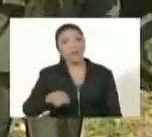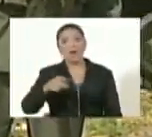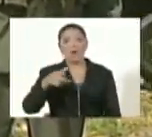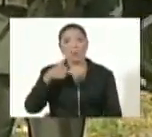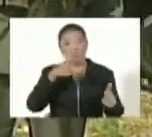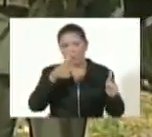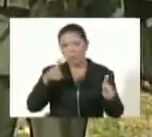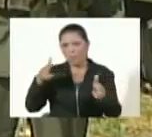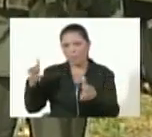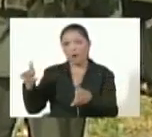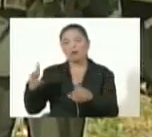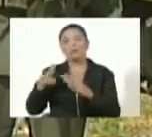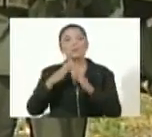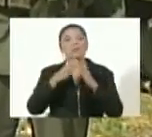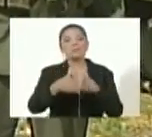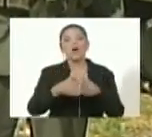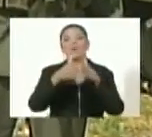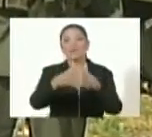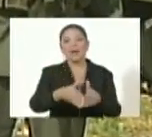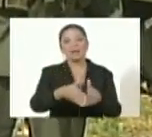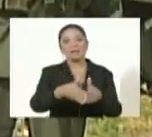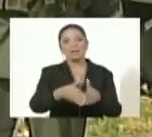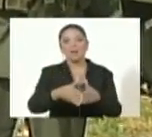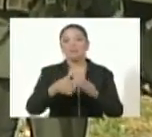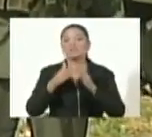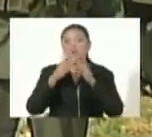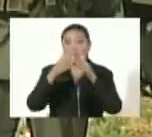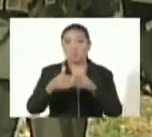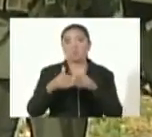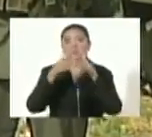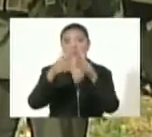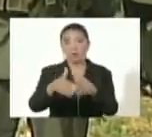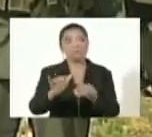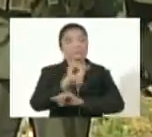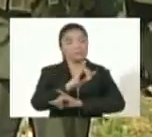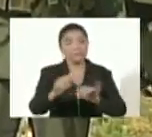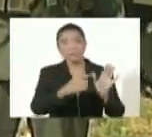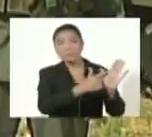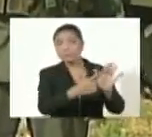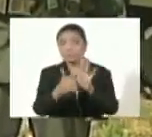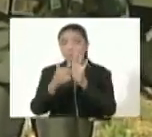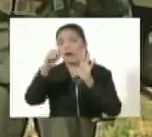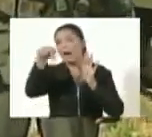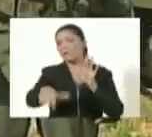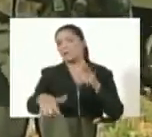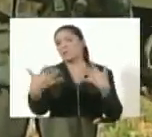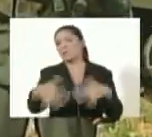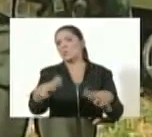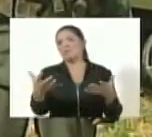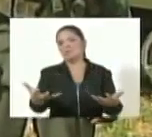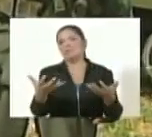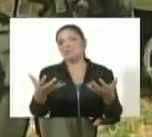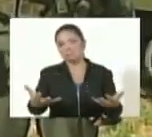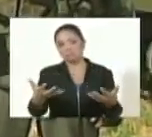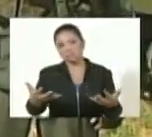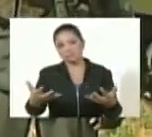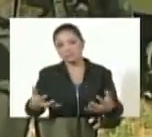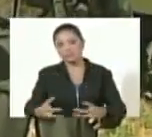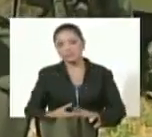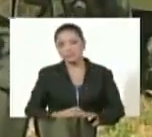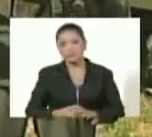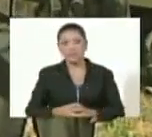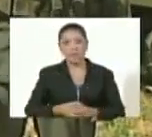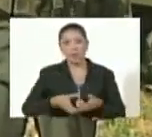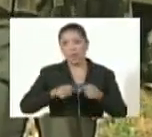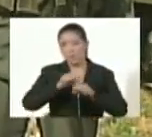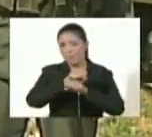apoyo naval, desde nuestros buques, y hemos demostrado acá una gran cantidad de bombas